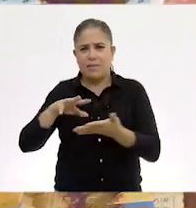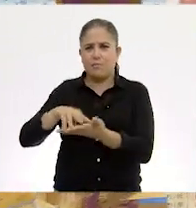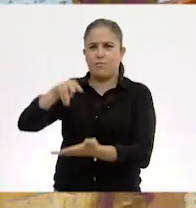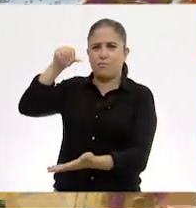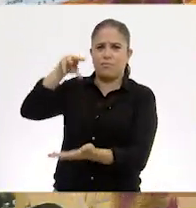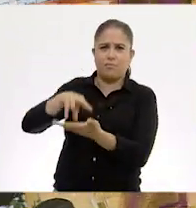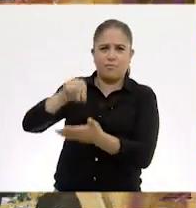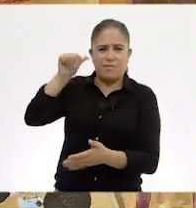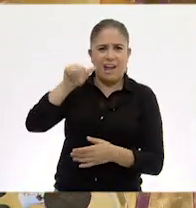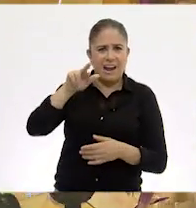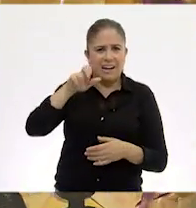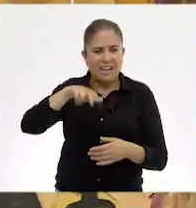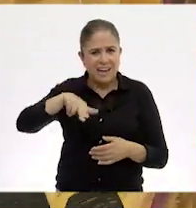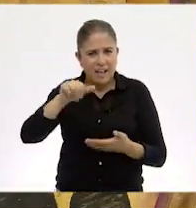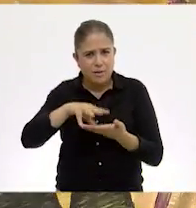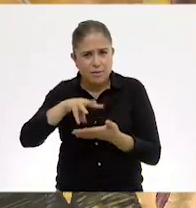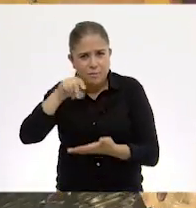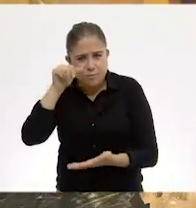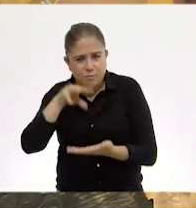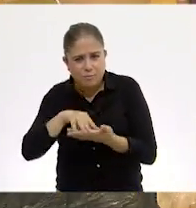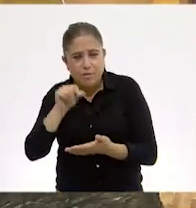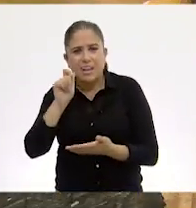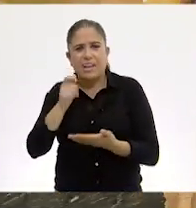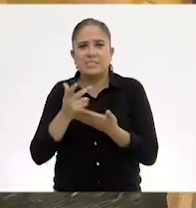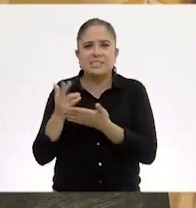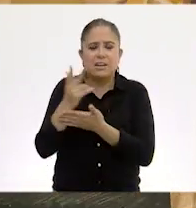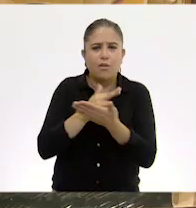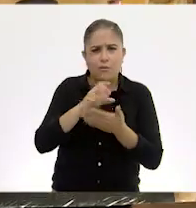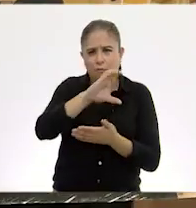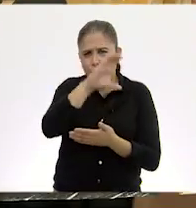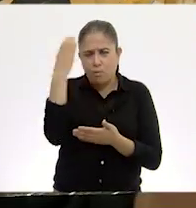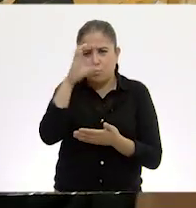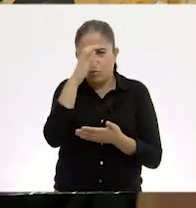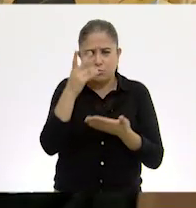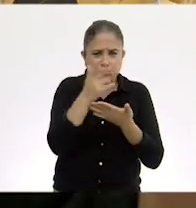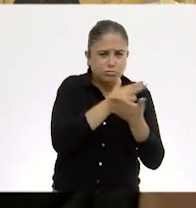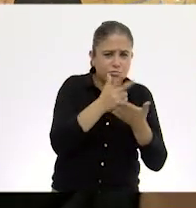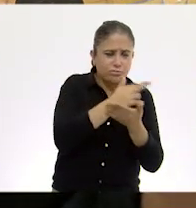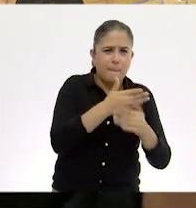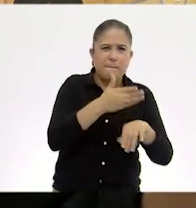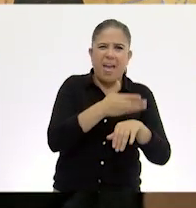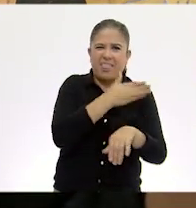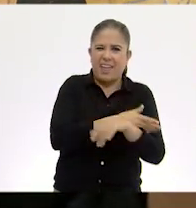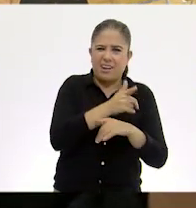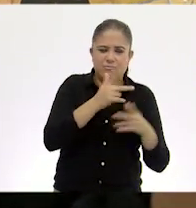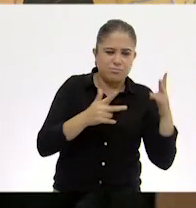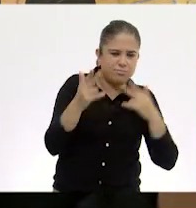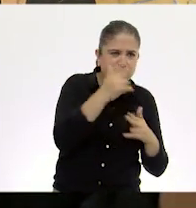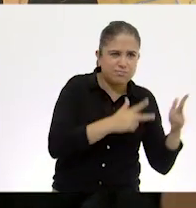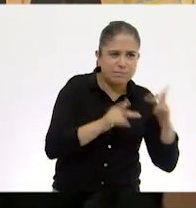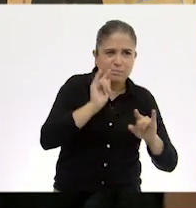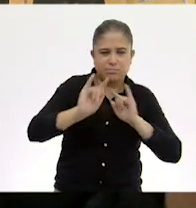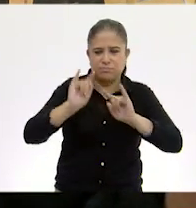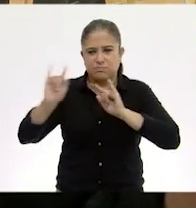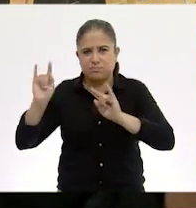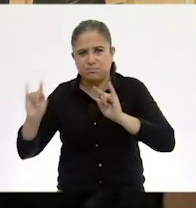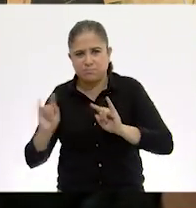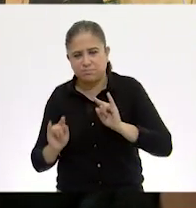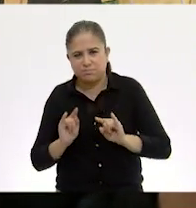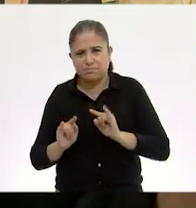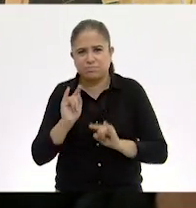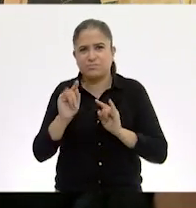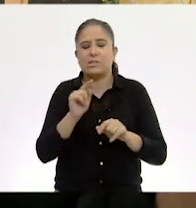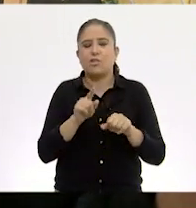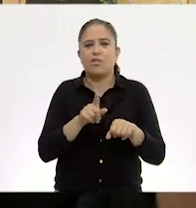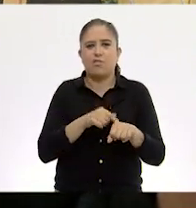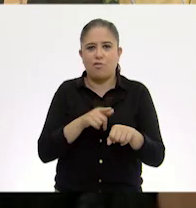son cajas? La arena son recortes de fotos de maderas y cajas. Ah, wow, exacto, muy Como bien. Como me recordaban el color de